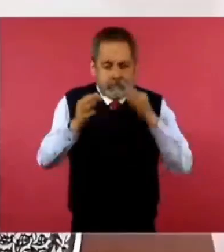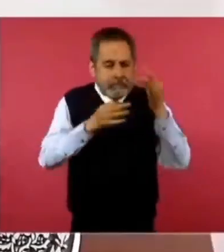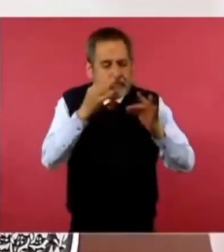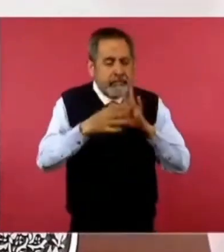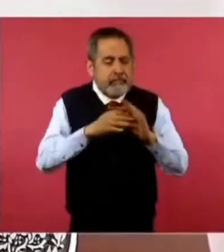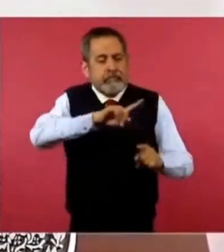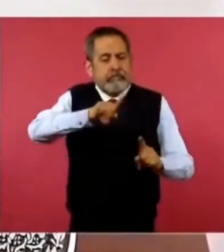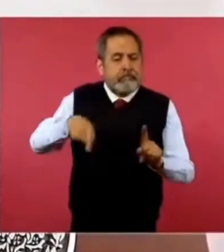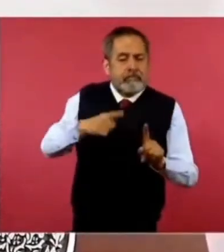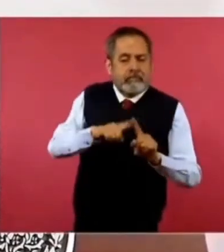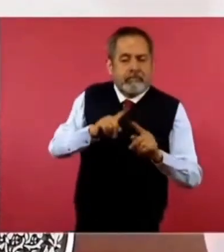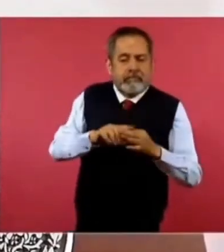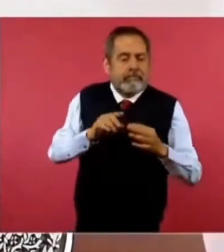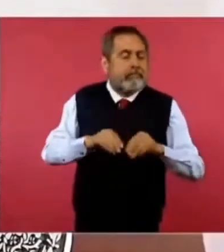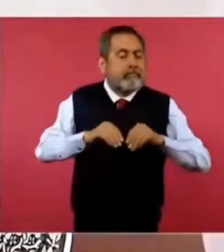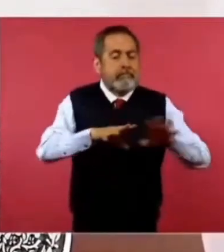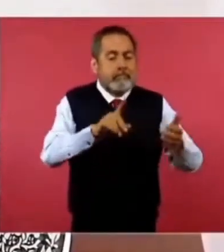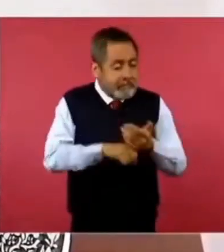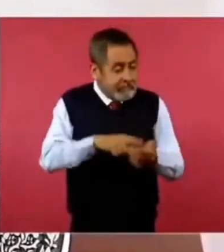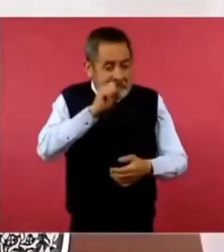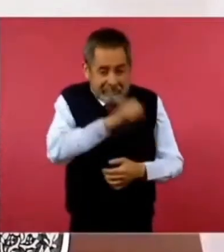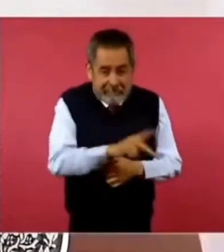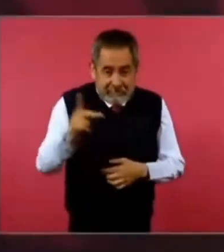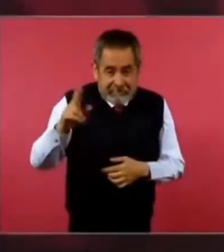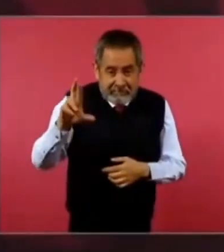promovida por el PRO